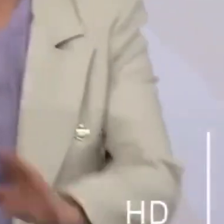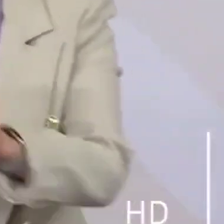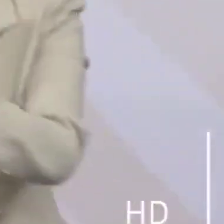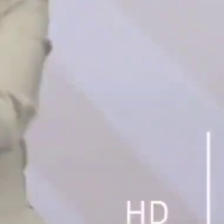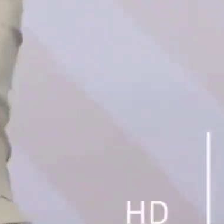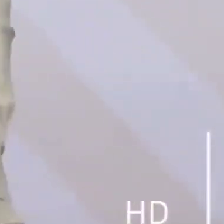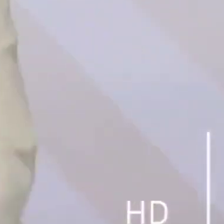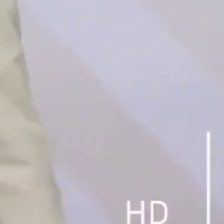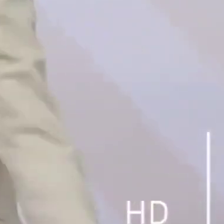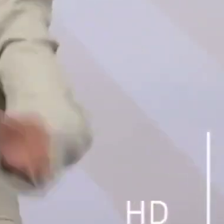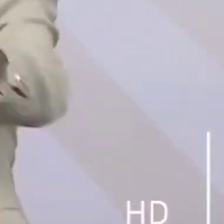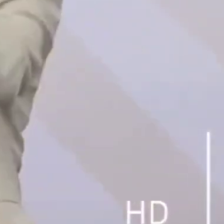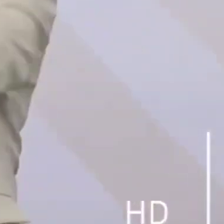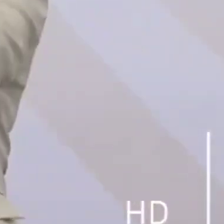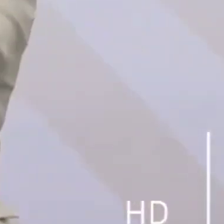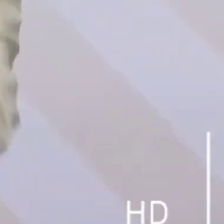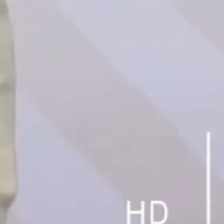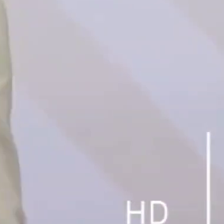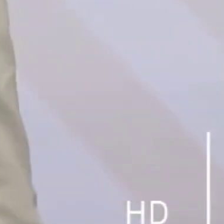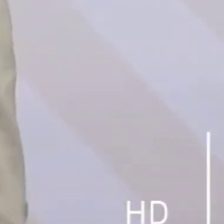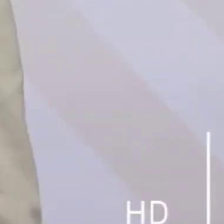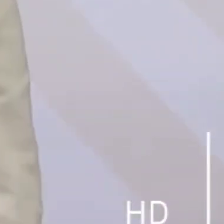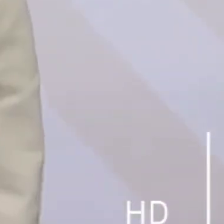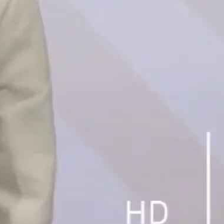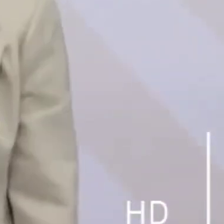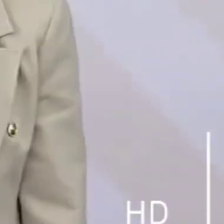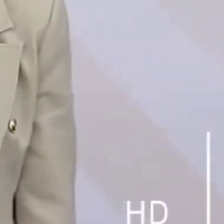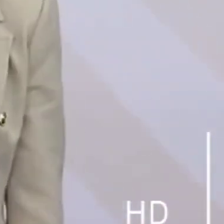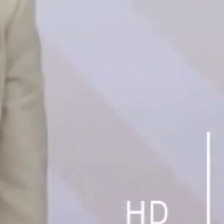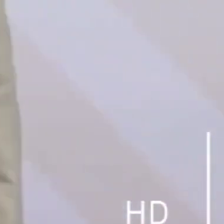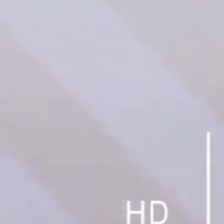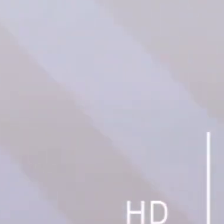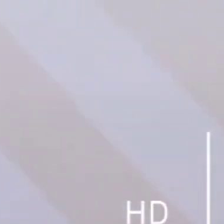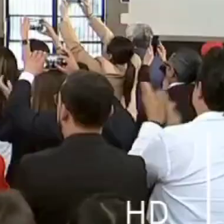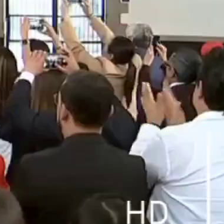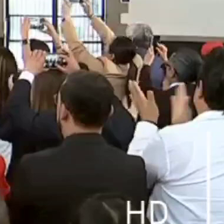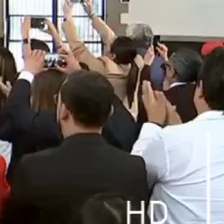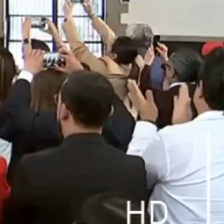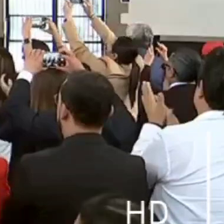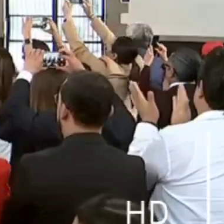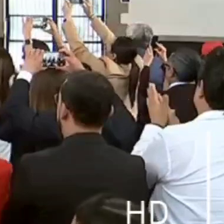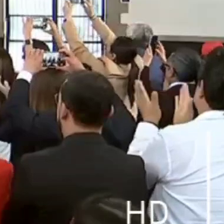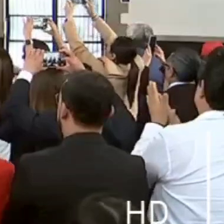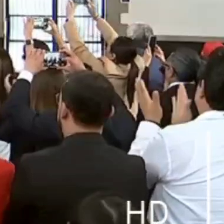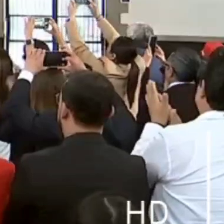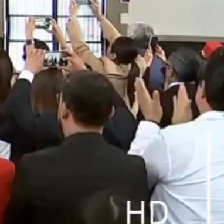asistencia, deseándoles que pasen un excelente día.